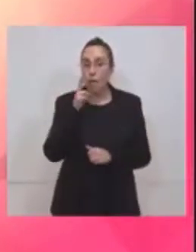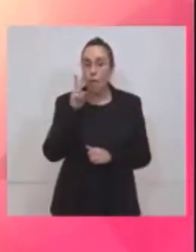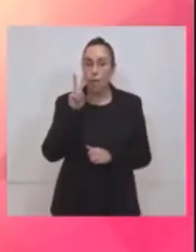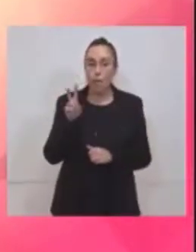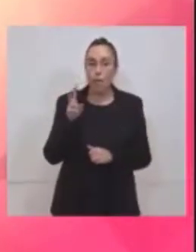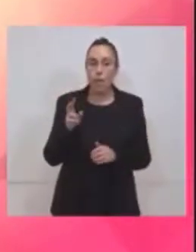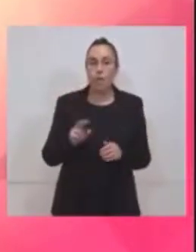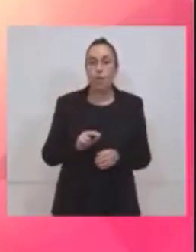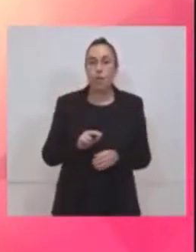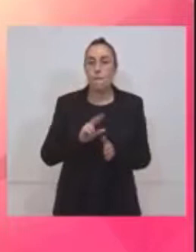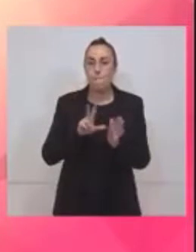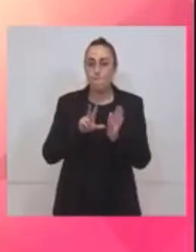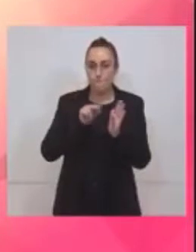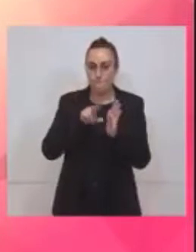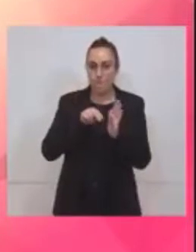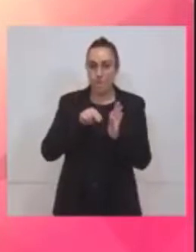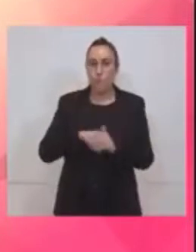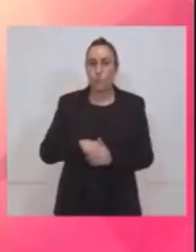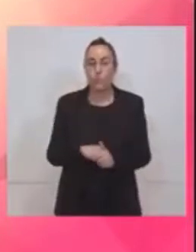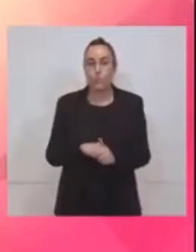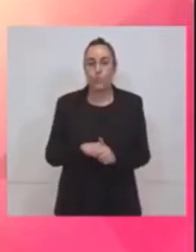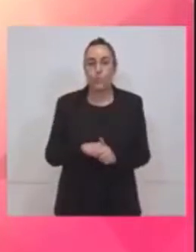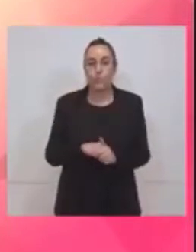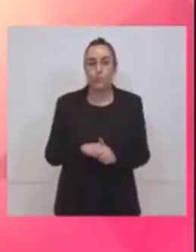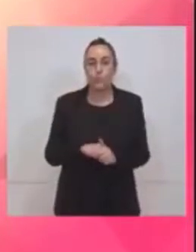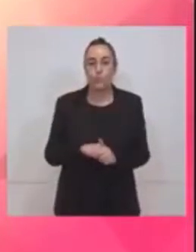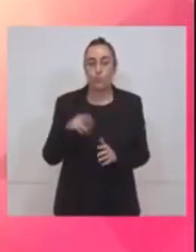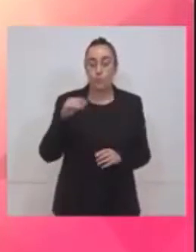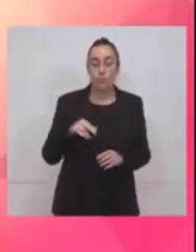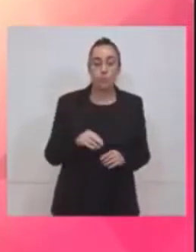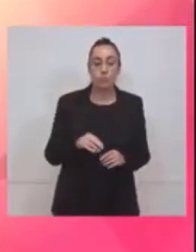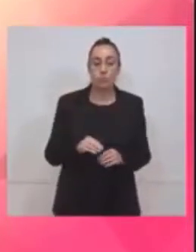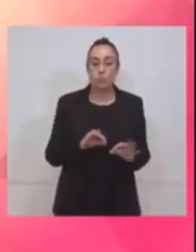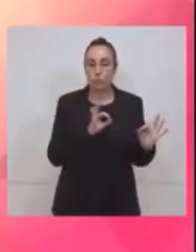años, así como las organizadoras del aniversario. Esperamos que os guste.